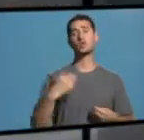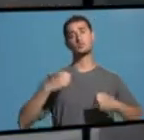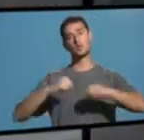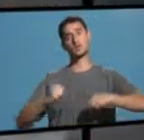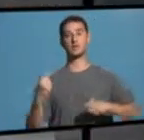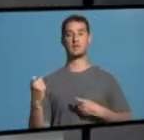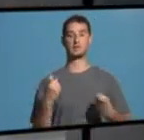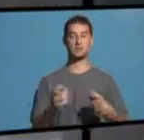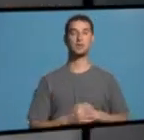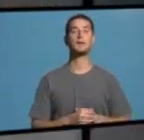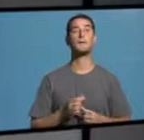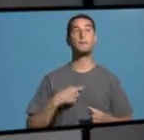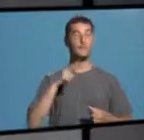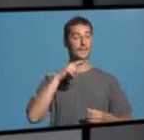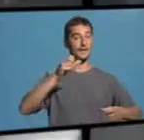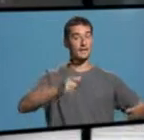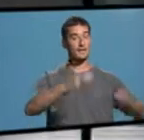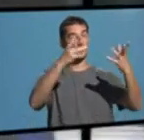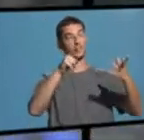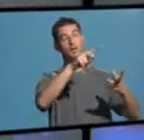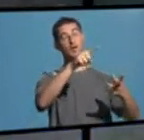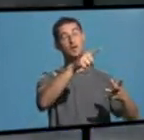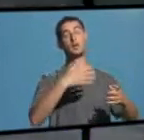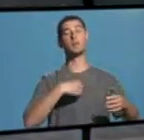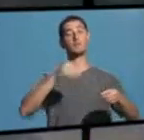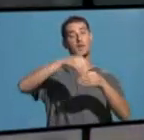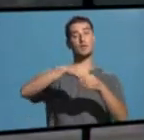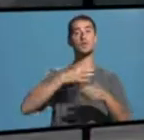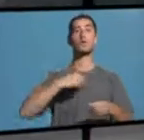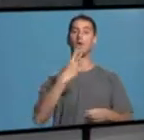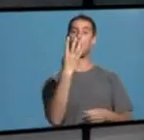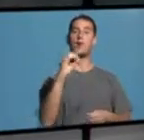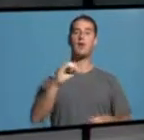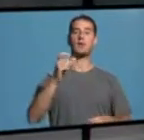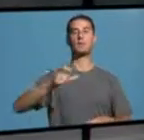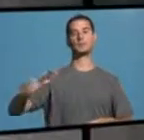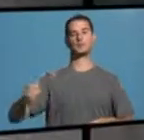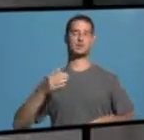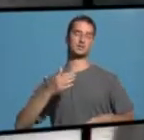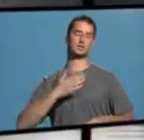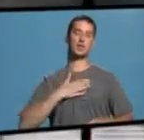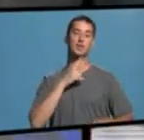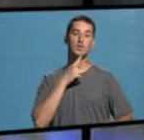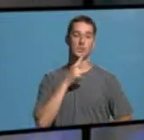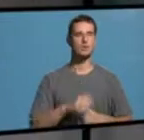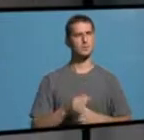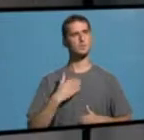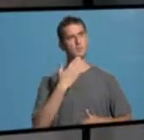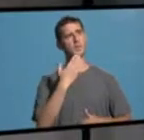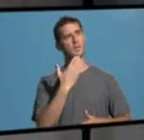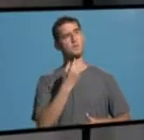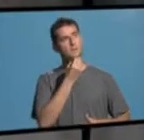O edificio, sito no casco urbán, poderá albergar unhas 40 persoas maiores do municipio. Pareceme ben por iso, porque